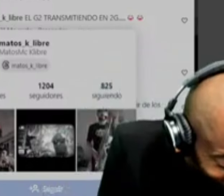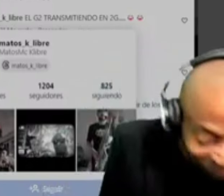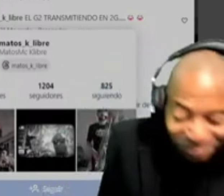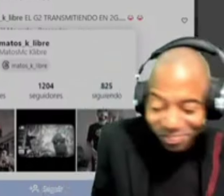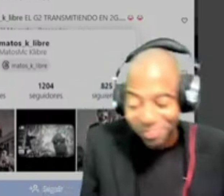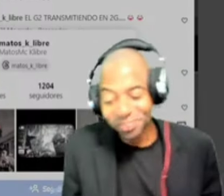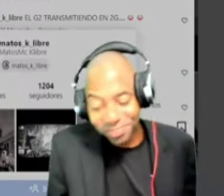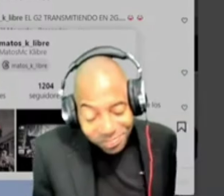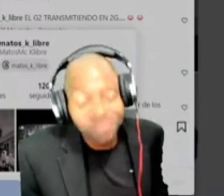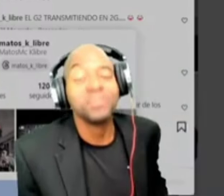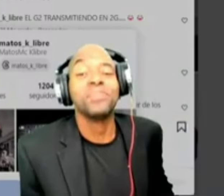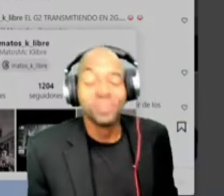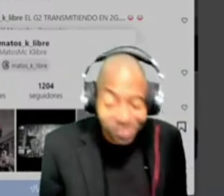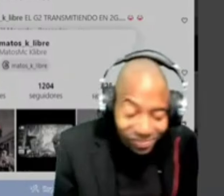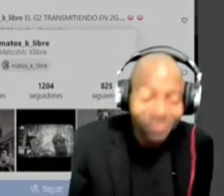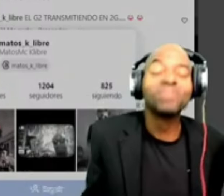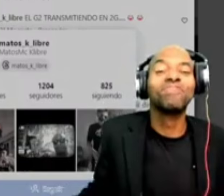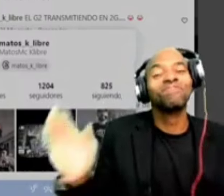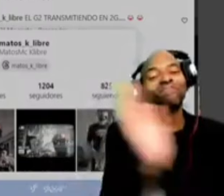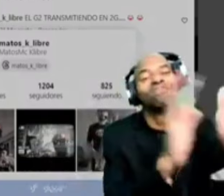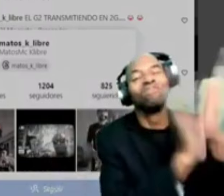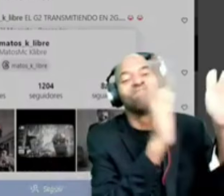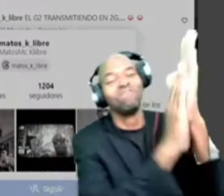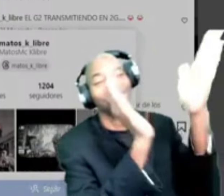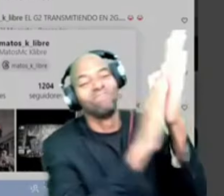eso es donde nos manda una seña